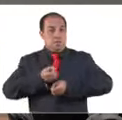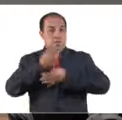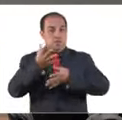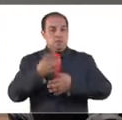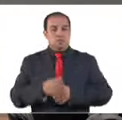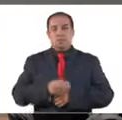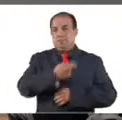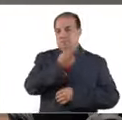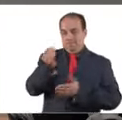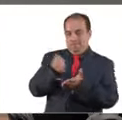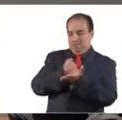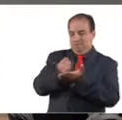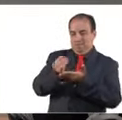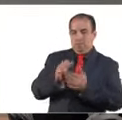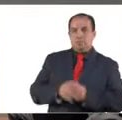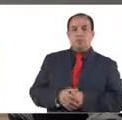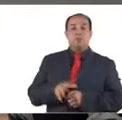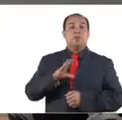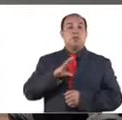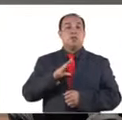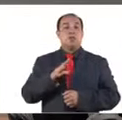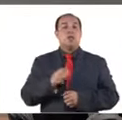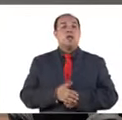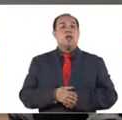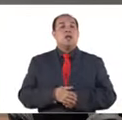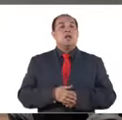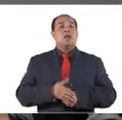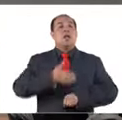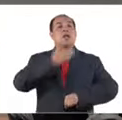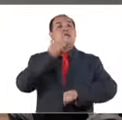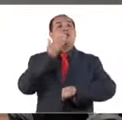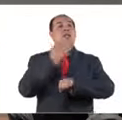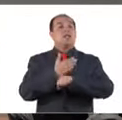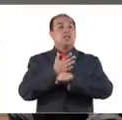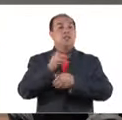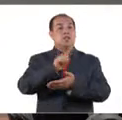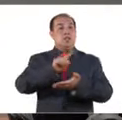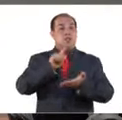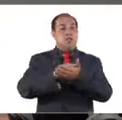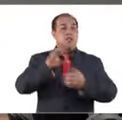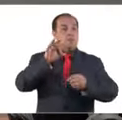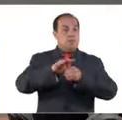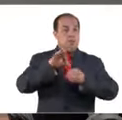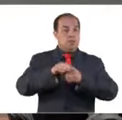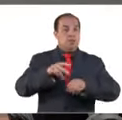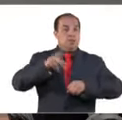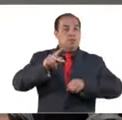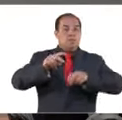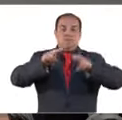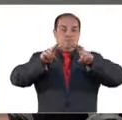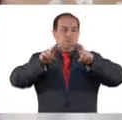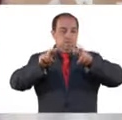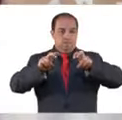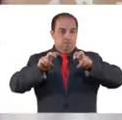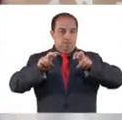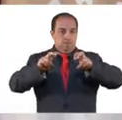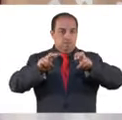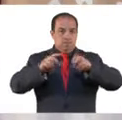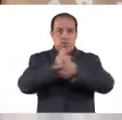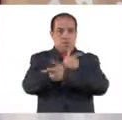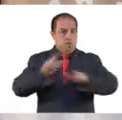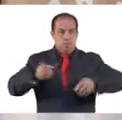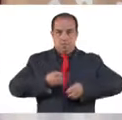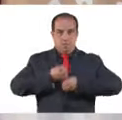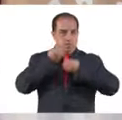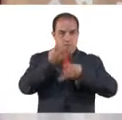Valóranlo ustedes. Además está penado por la ley electoral. O sea, ni siquiera es un asunto de